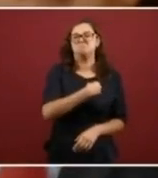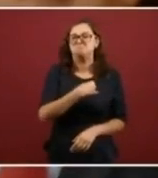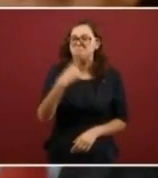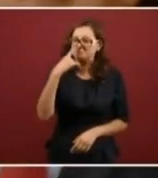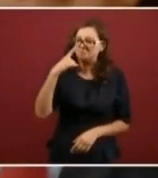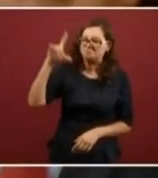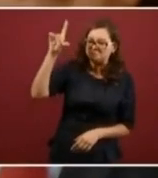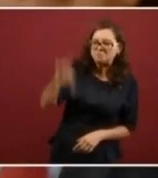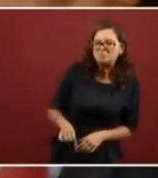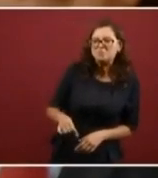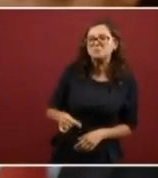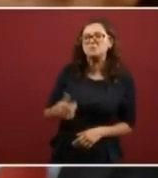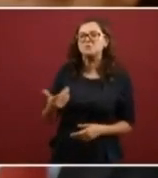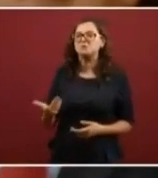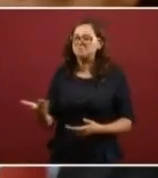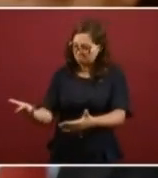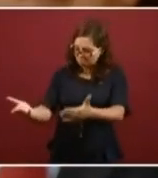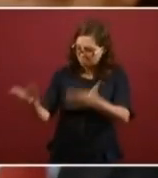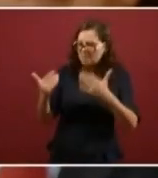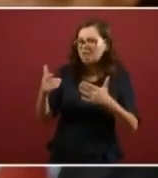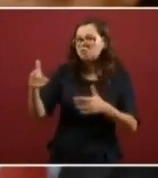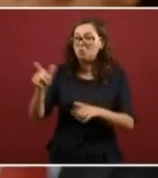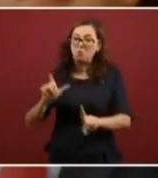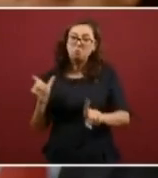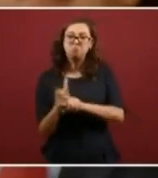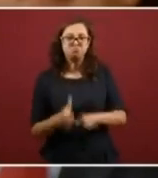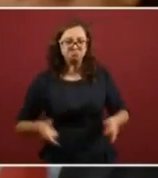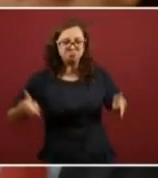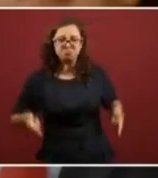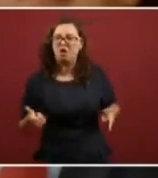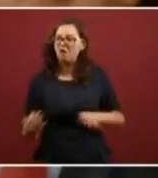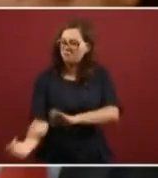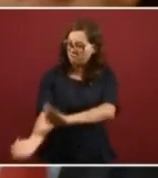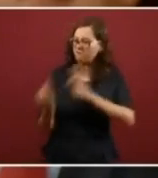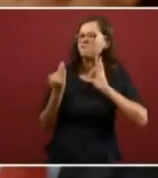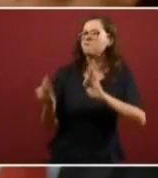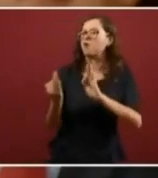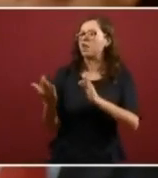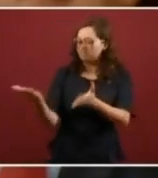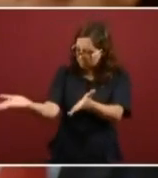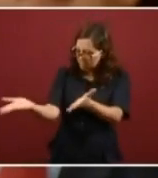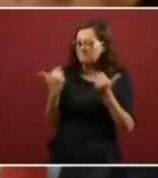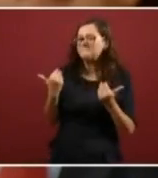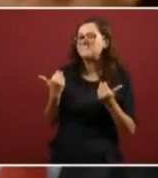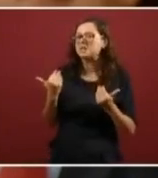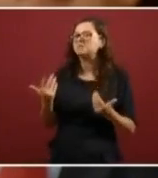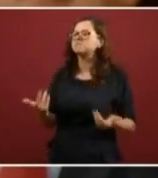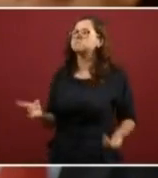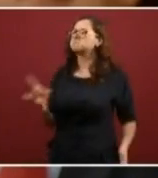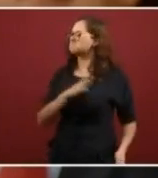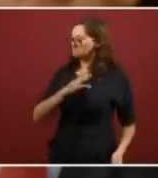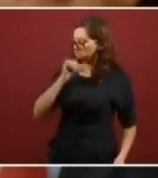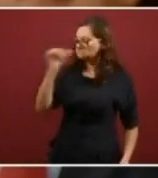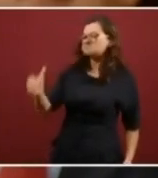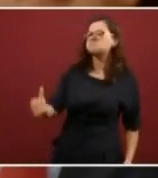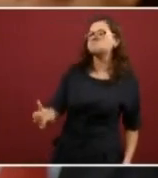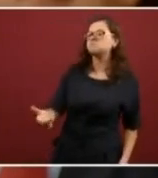ven sin tu guarura armado a decirme las cosas en persona, no te tengo